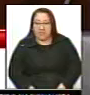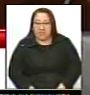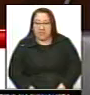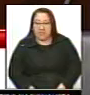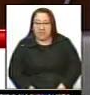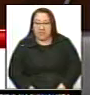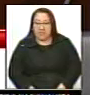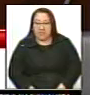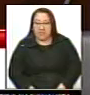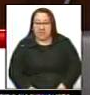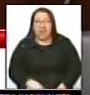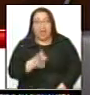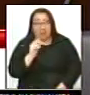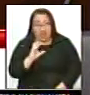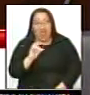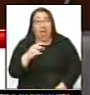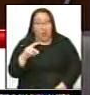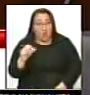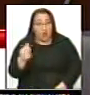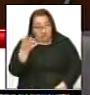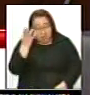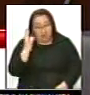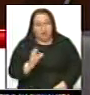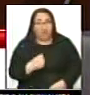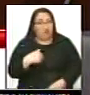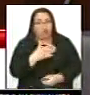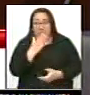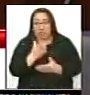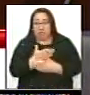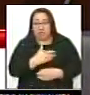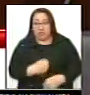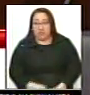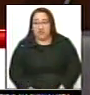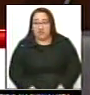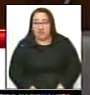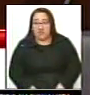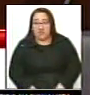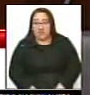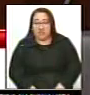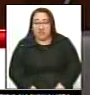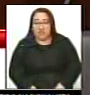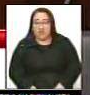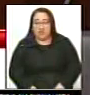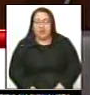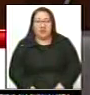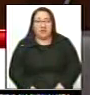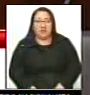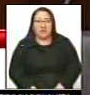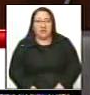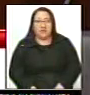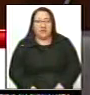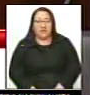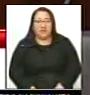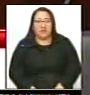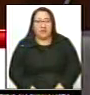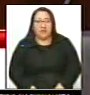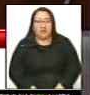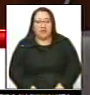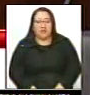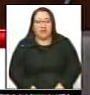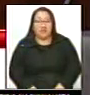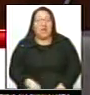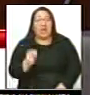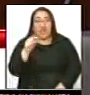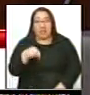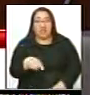¿Quieren hablar de los Acuña? ¡Hablemos de las Acuña! Yo no tengo ningún problema, presidente. Pero sigamos con el tema. Acá se trata